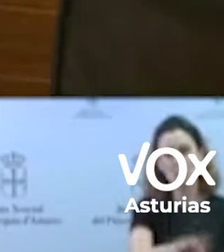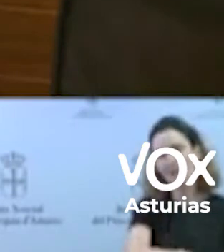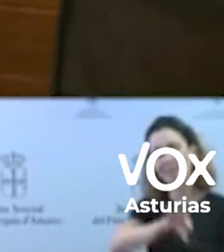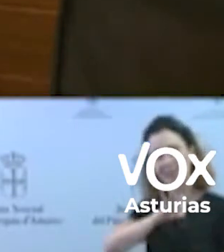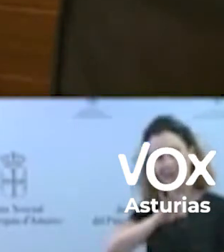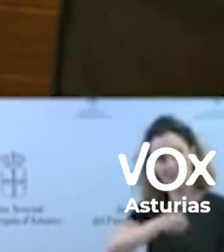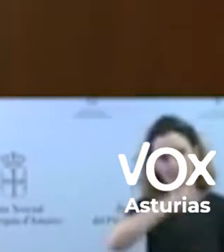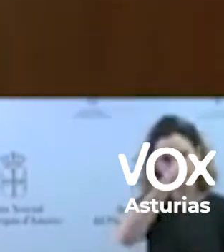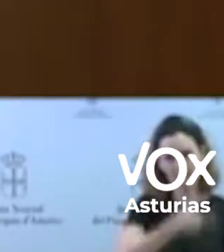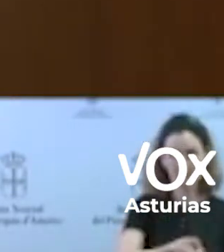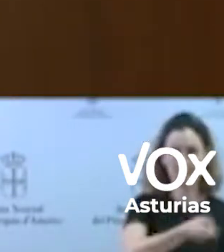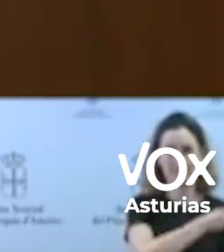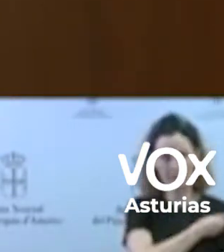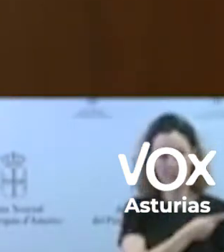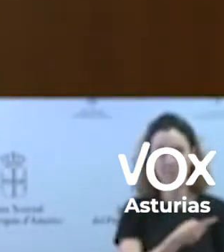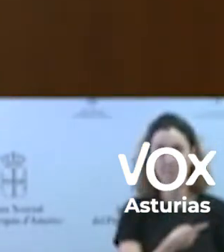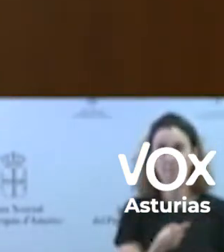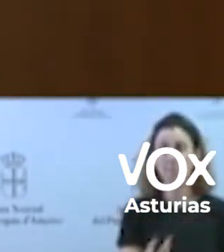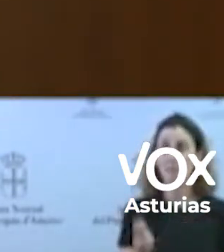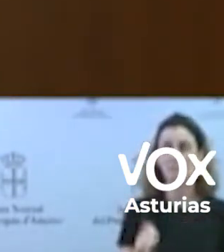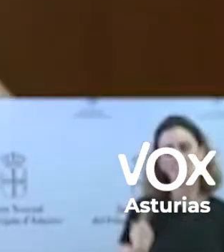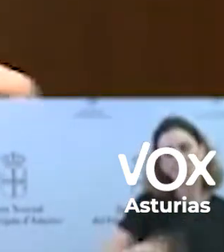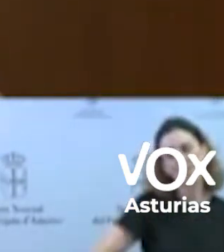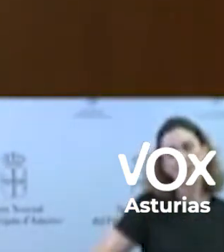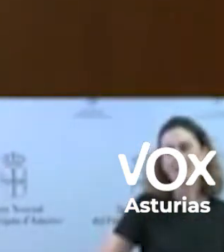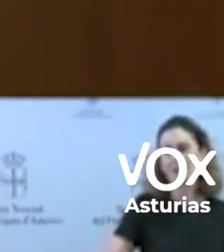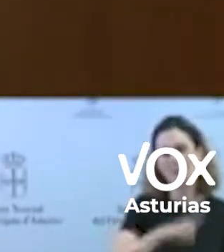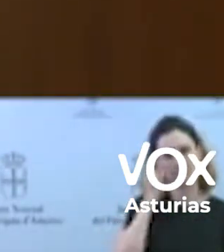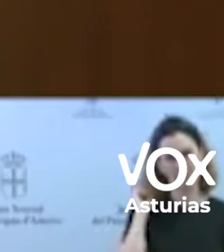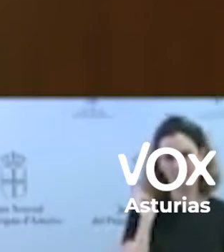desde Madrid. A los de los pactos con Bildu, con los